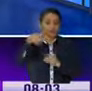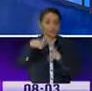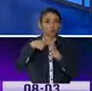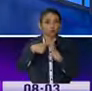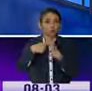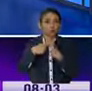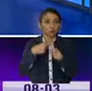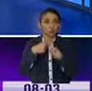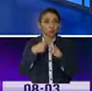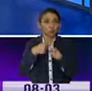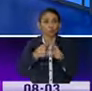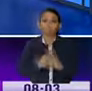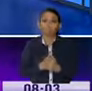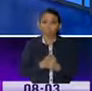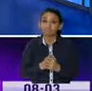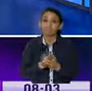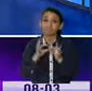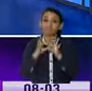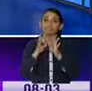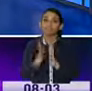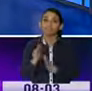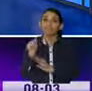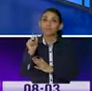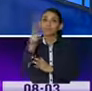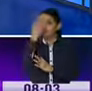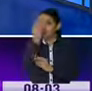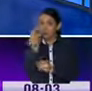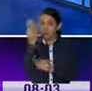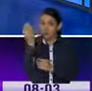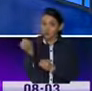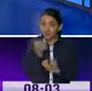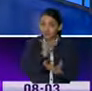¿no? Es urgentísimo. Ali, buenos días. Adelante con la información.